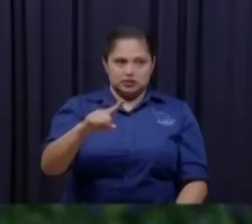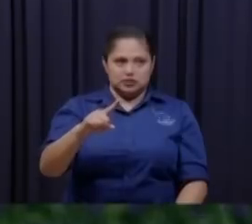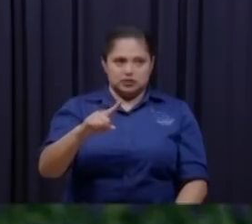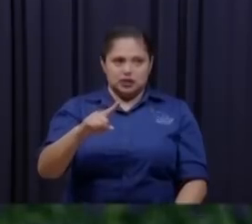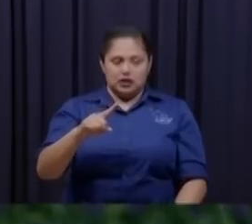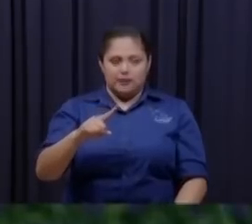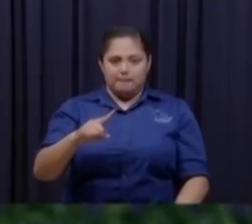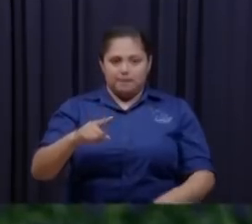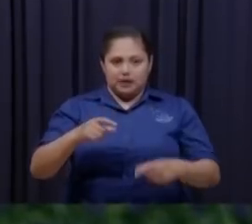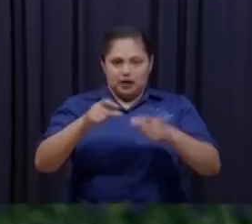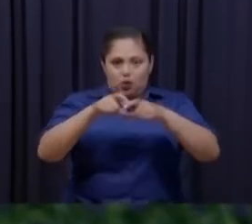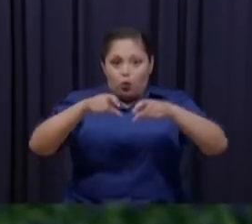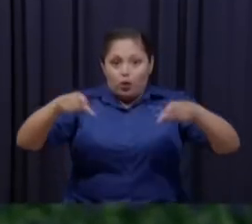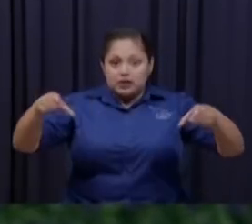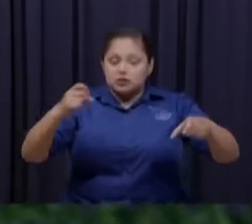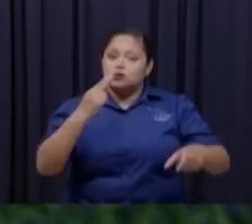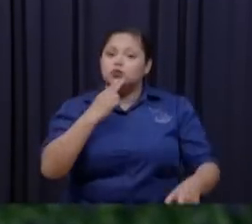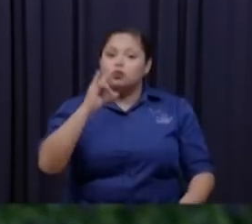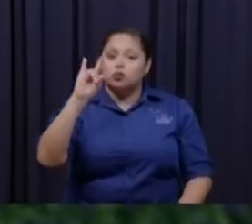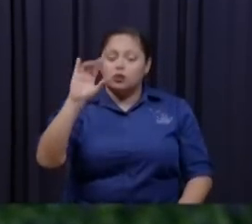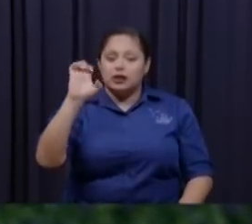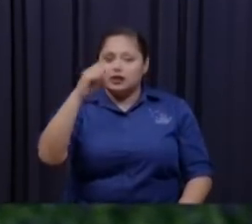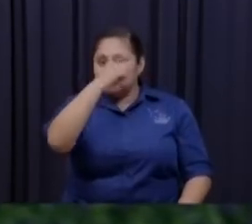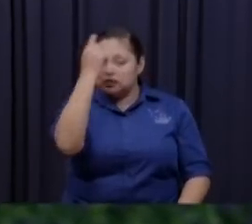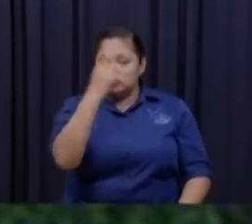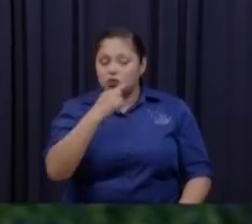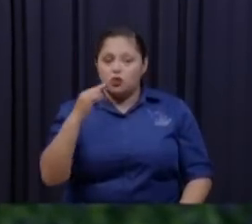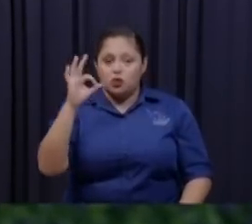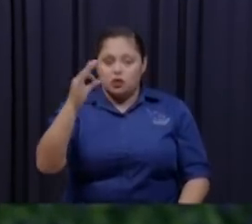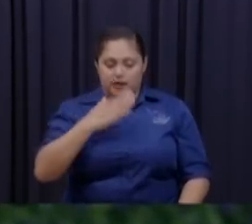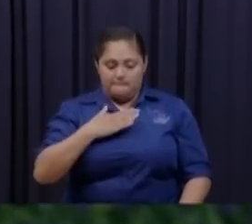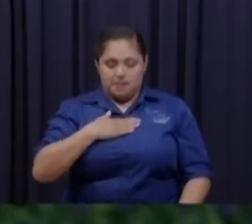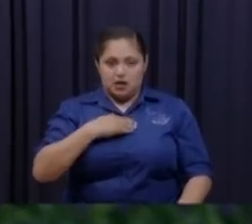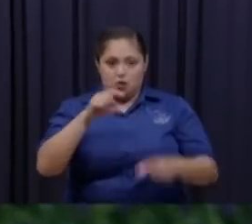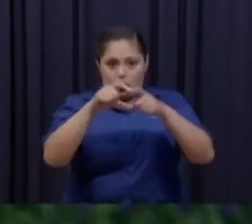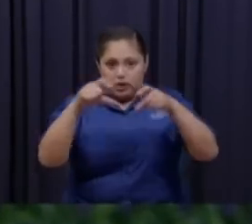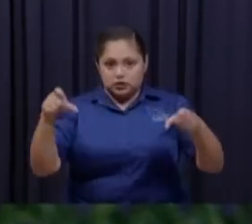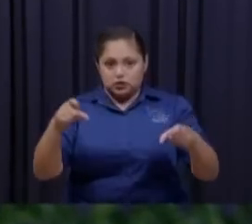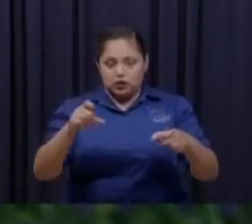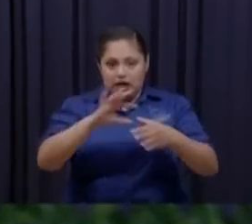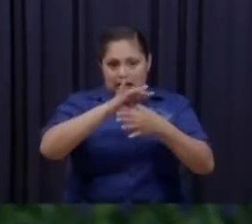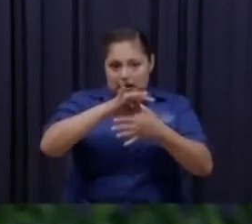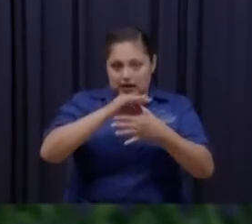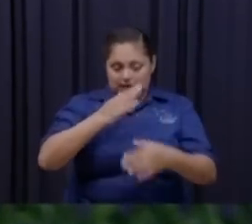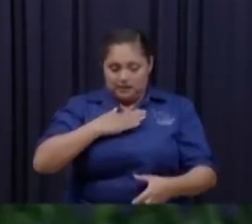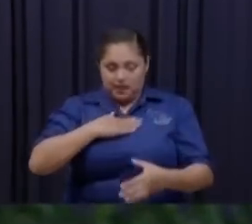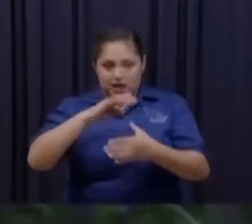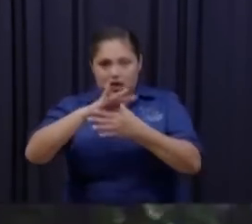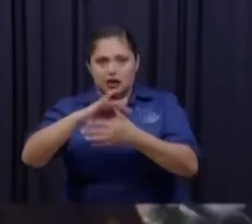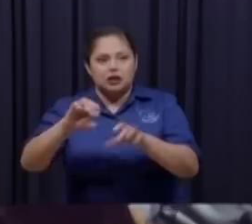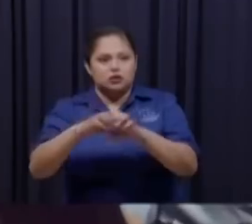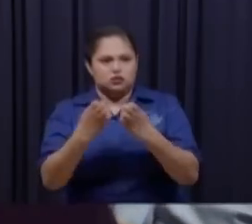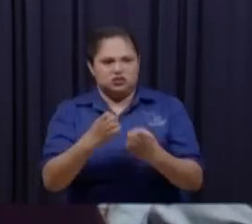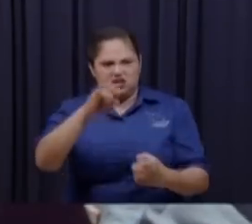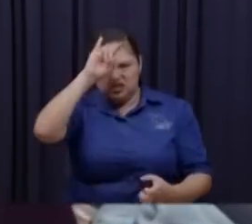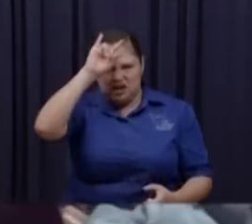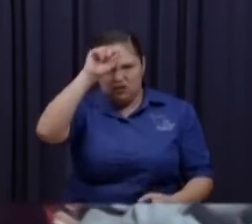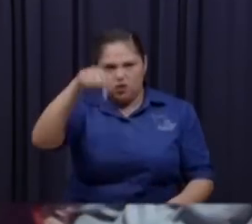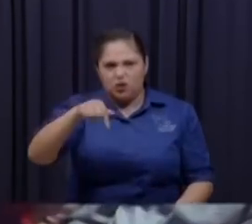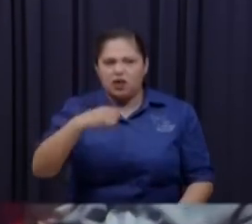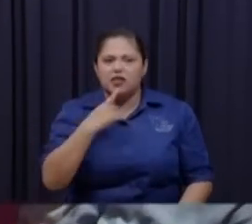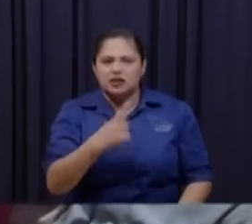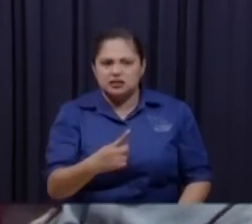hueso de mi hueso y carne de mi carne. Entonces ahora el diablo viene y toca el